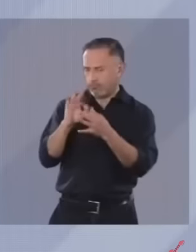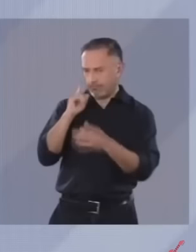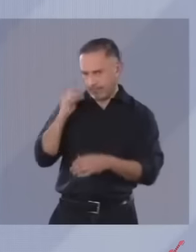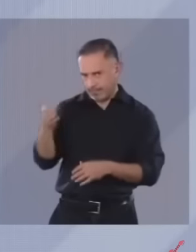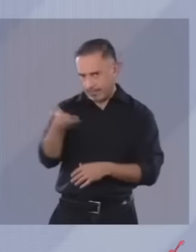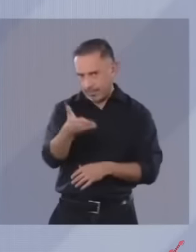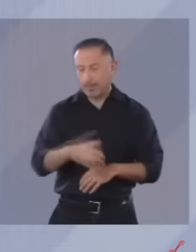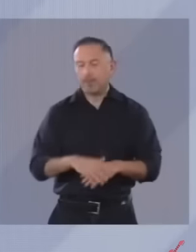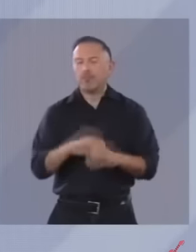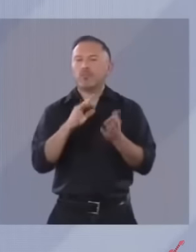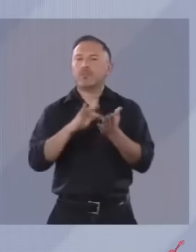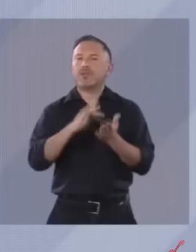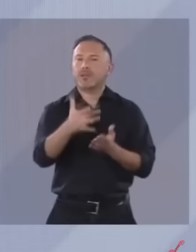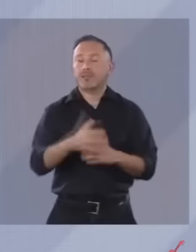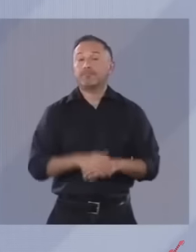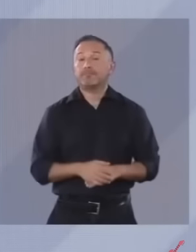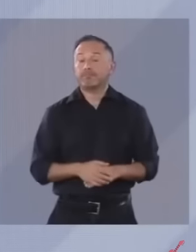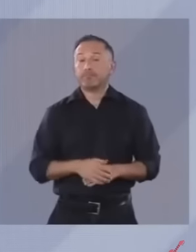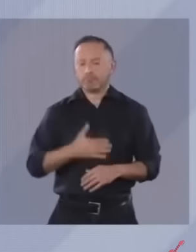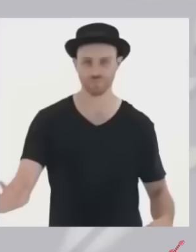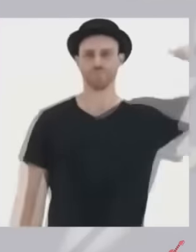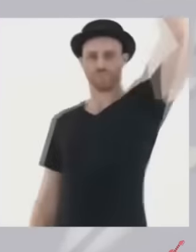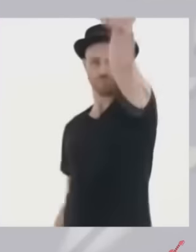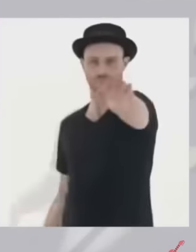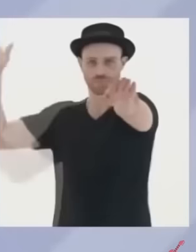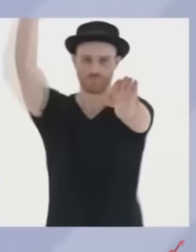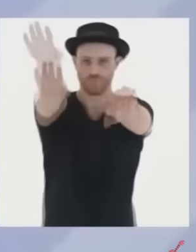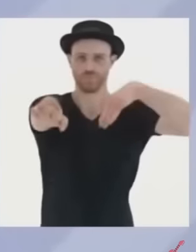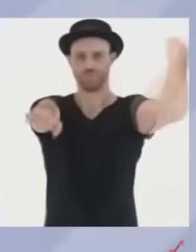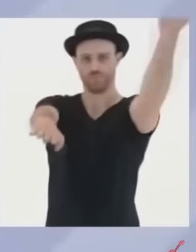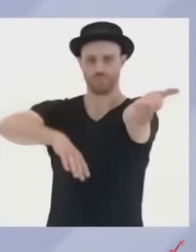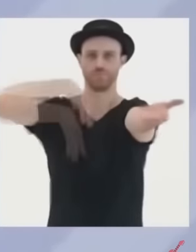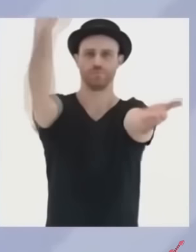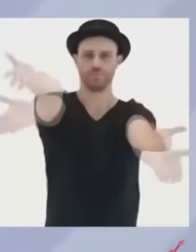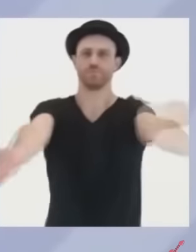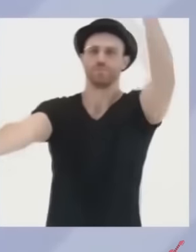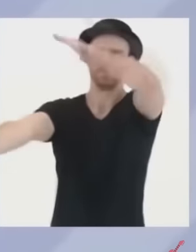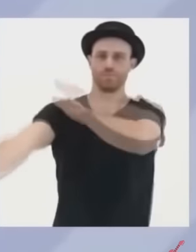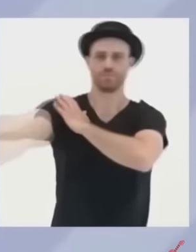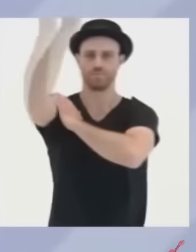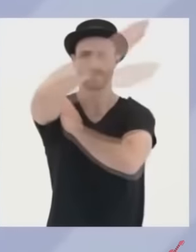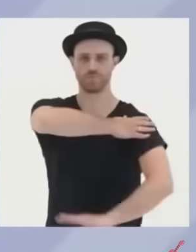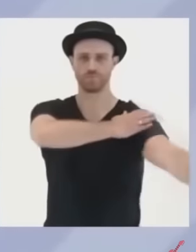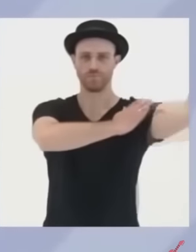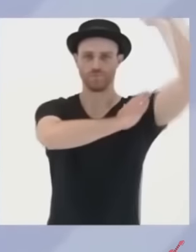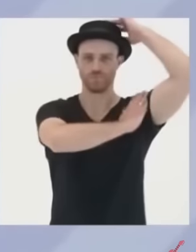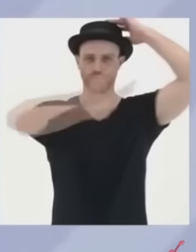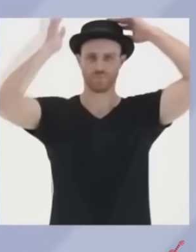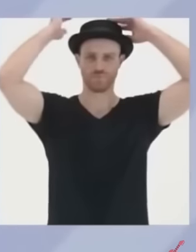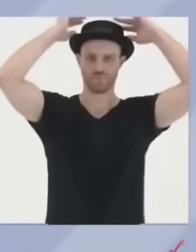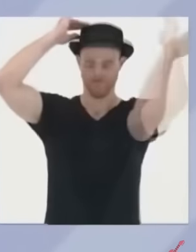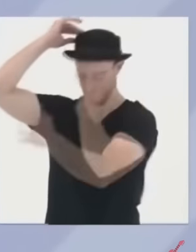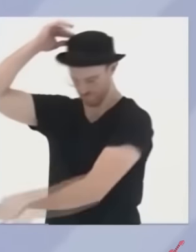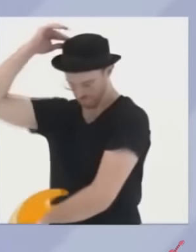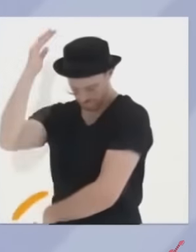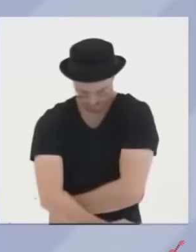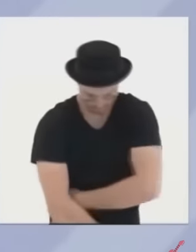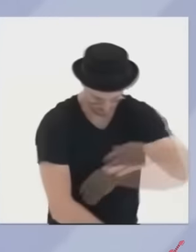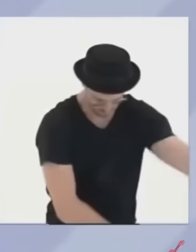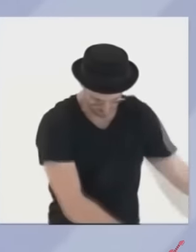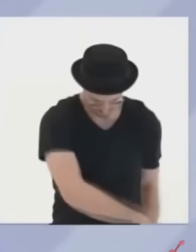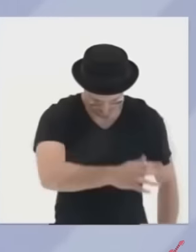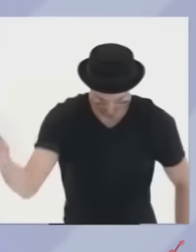Para nosotros, el pueblo de México no significa nada. Y que ahora, al votar por diputados y senadores de Morena, van a estar en la pobreza